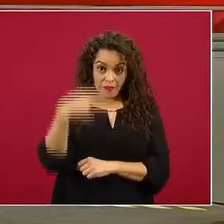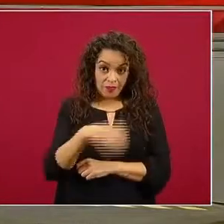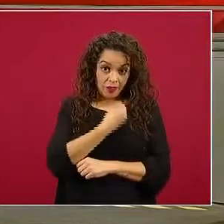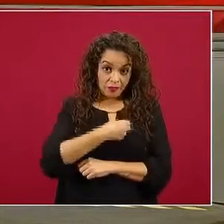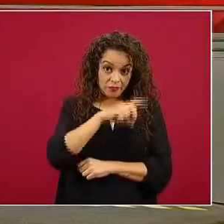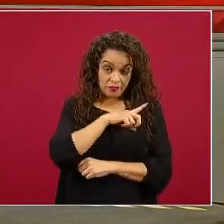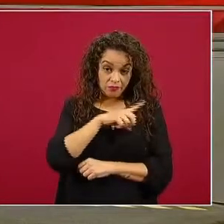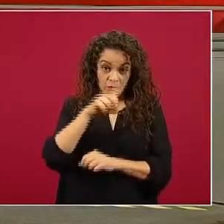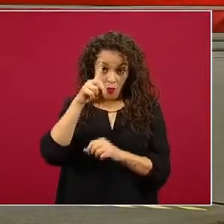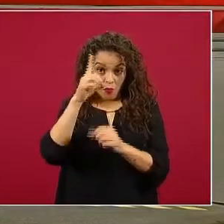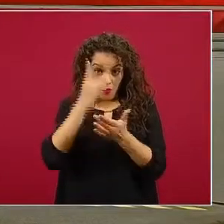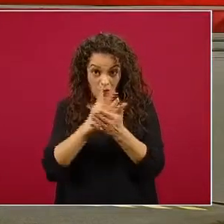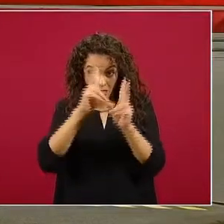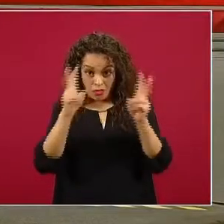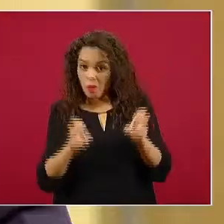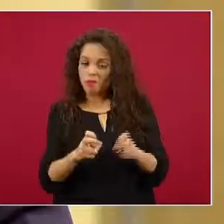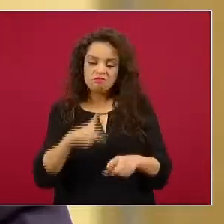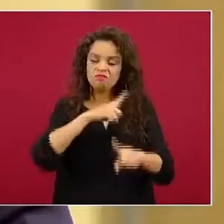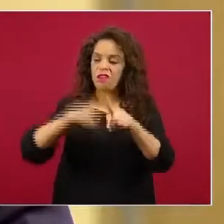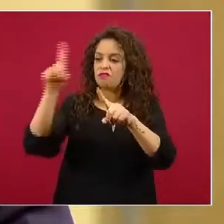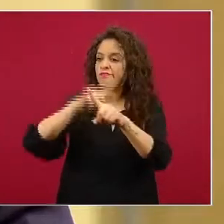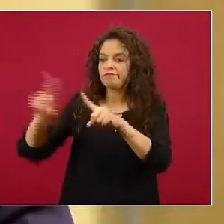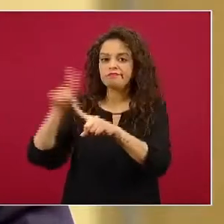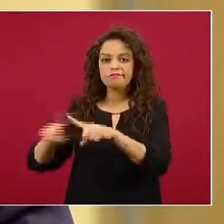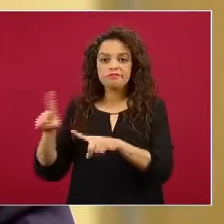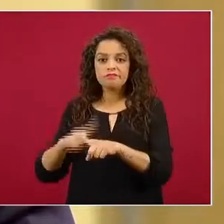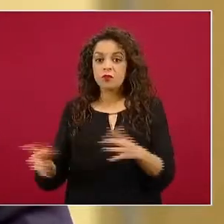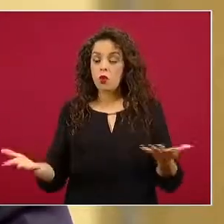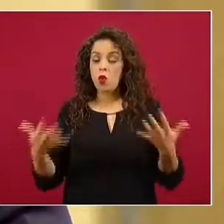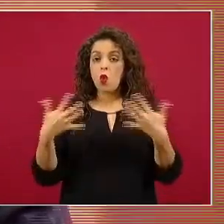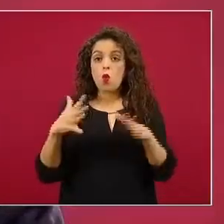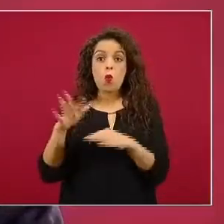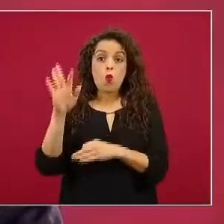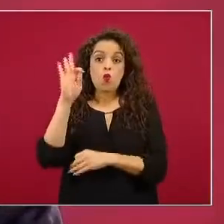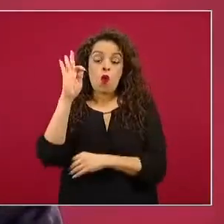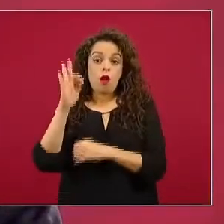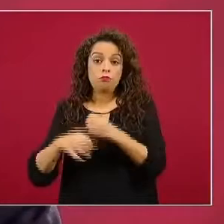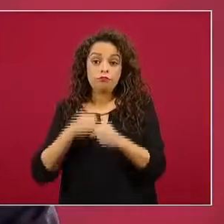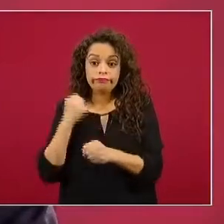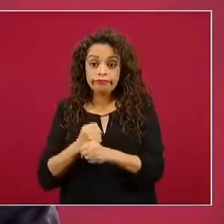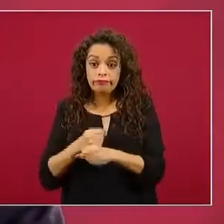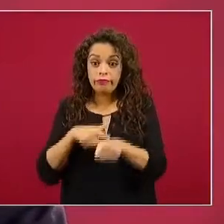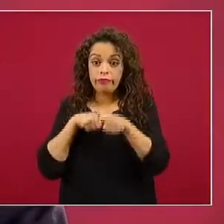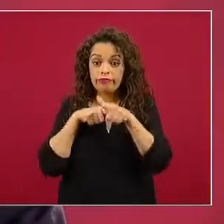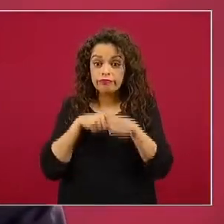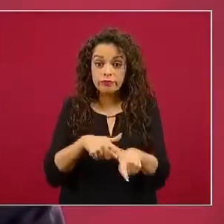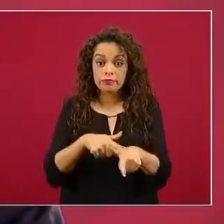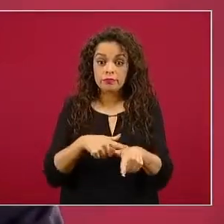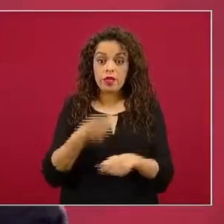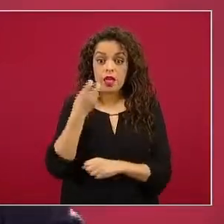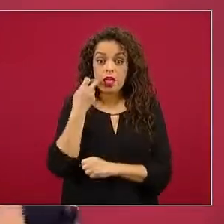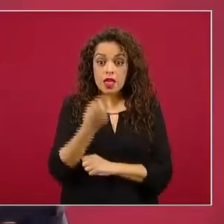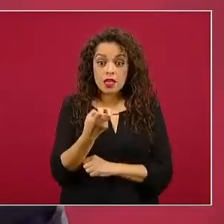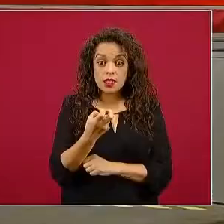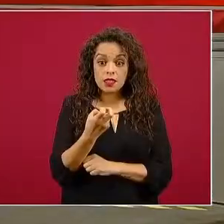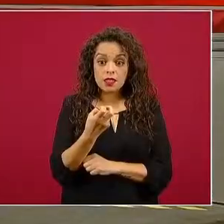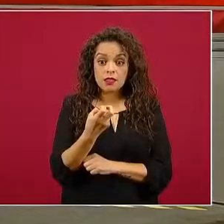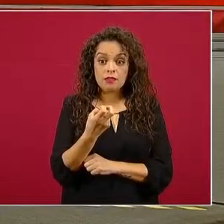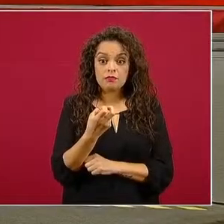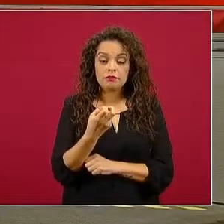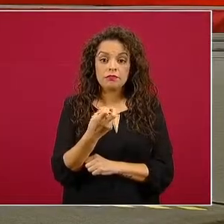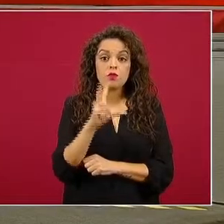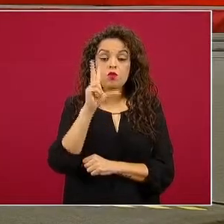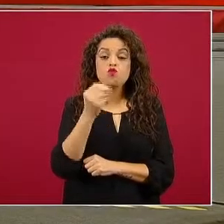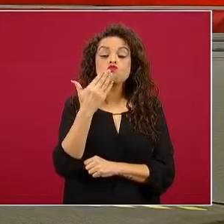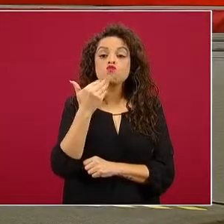tema, para muchísimos otros, a lo largo de casi 4 décadas, en donde el Sistema Nacional de Salud no creció en la cantidad